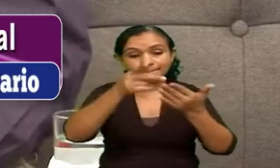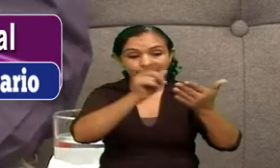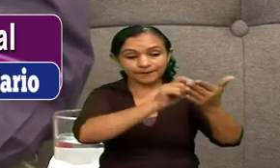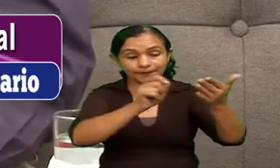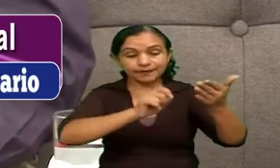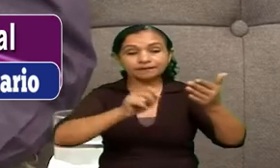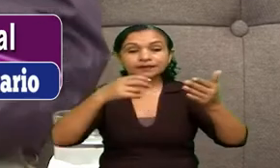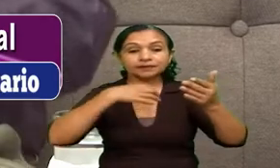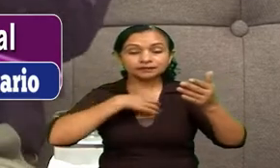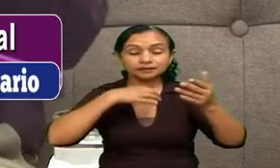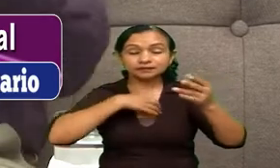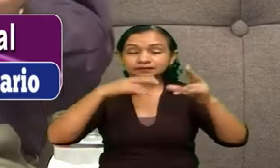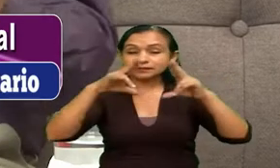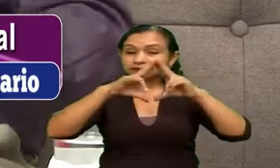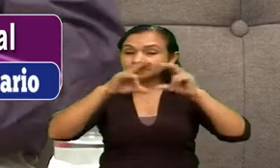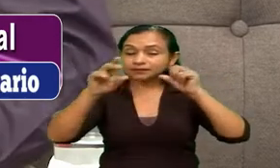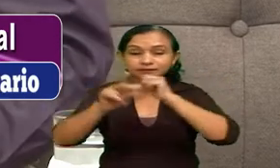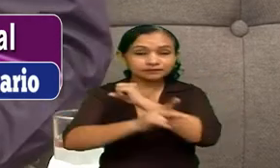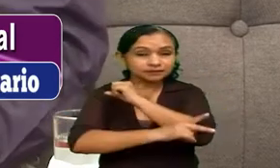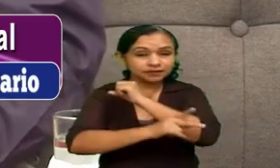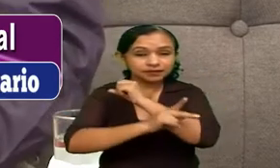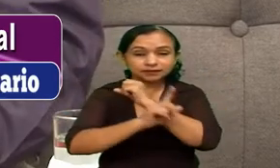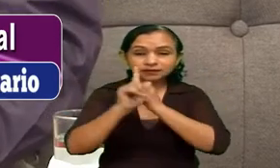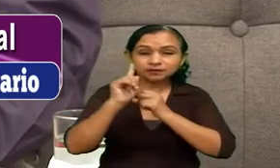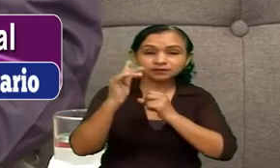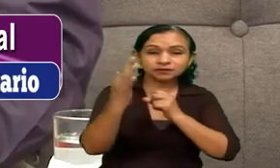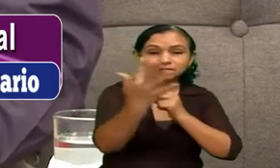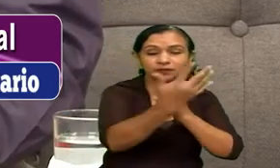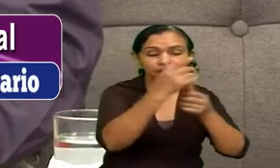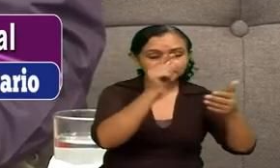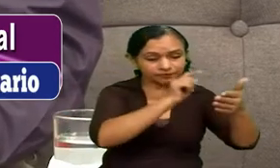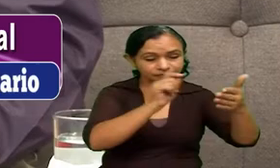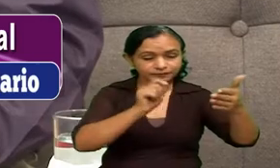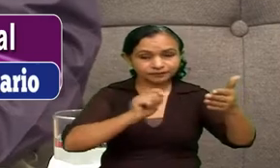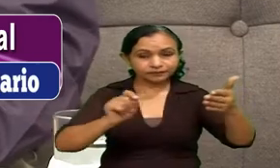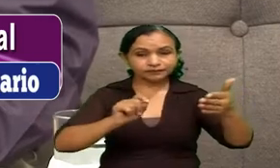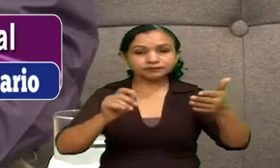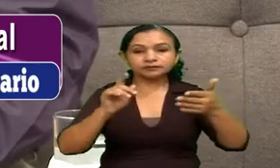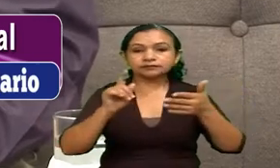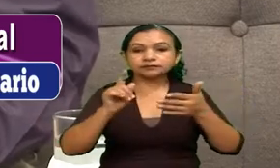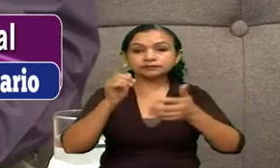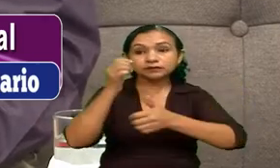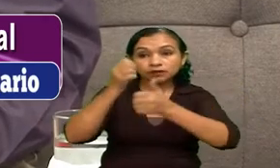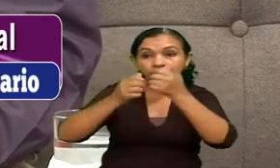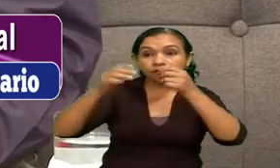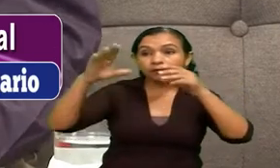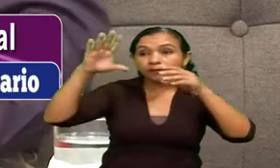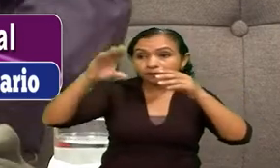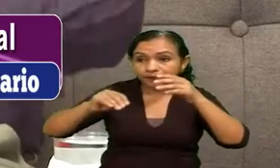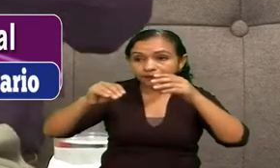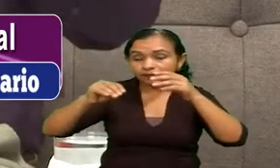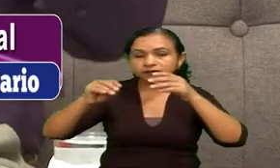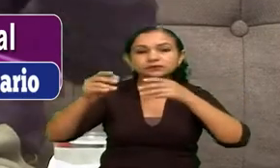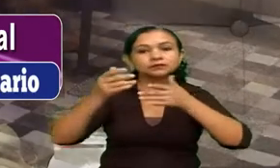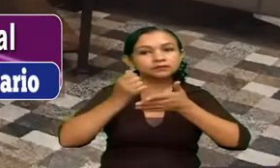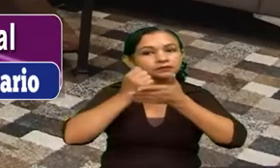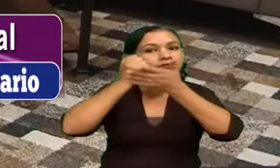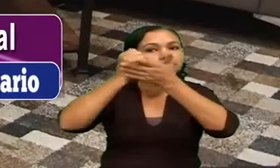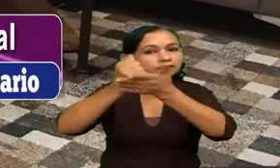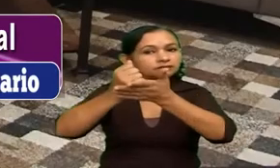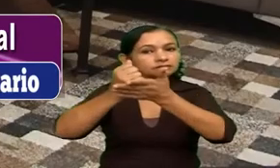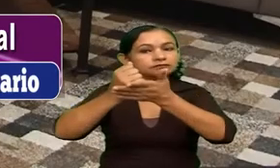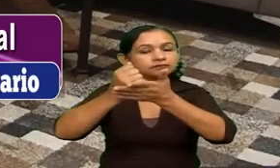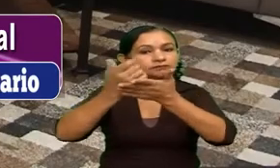nación que llevara todos los ejes que nos permitieran resolver la crisis energética de nuestro país, sí. Darle la